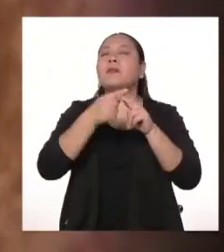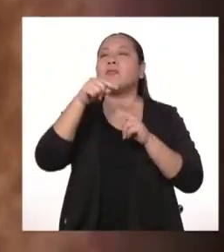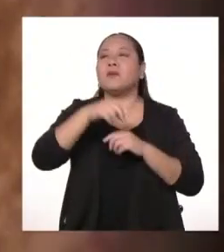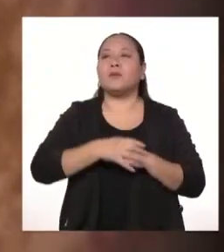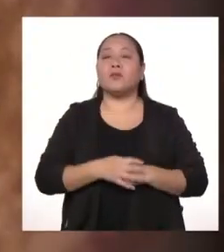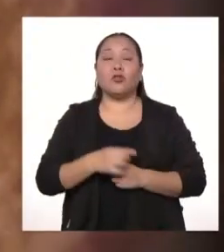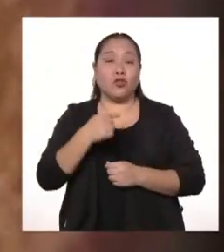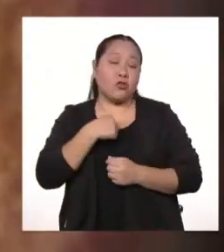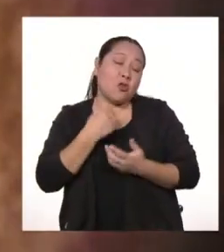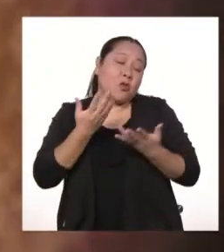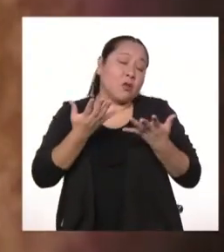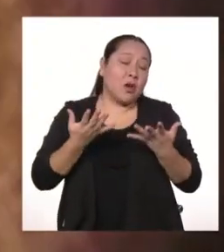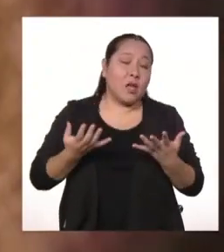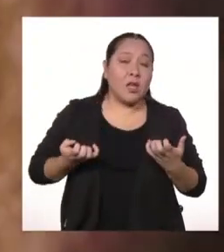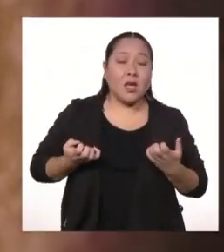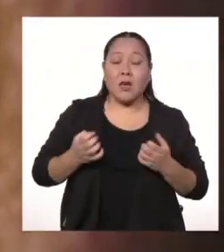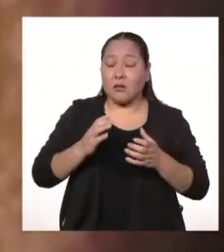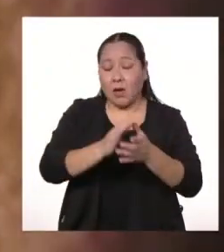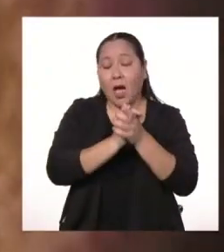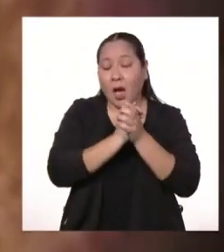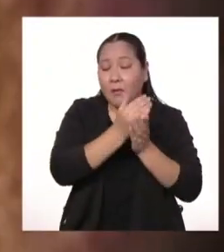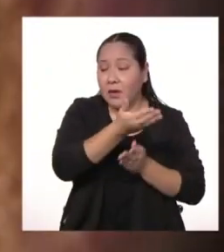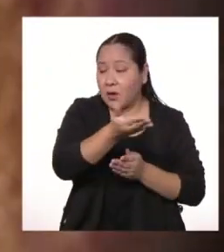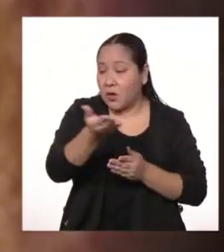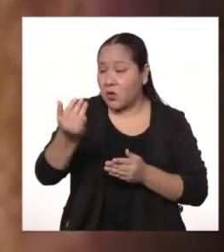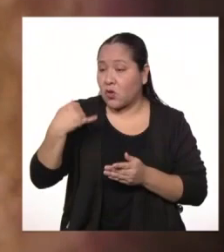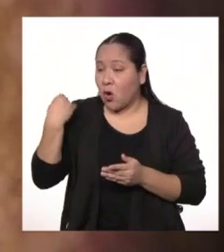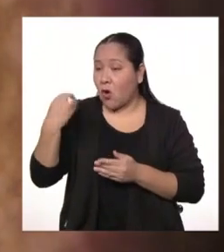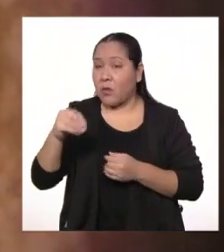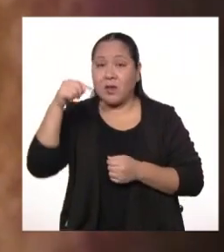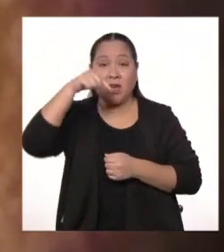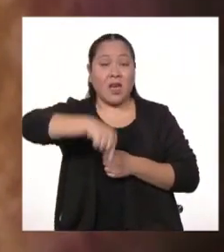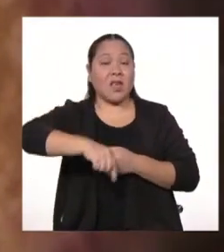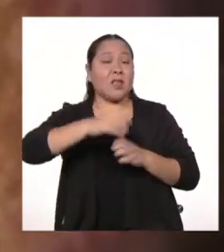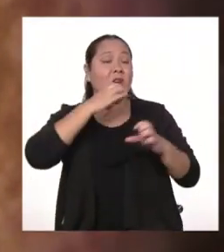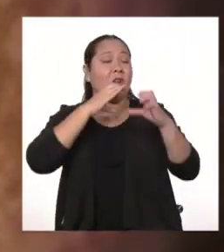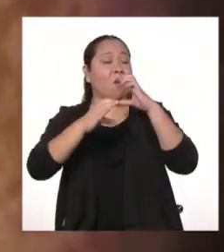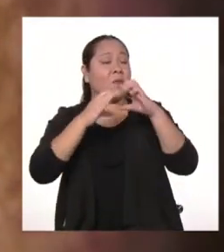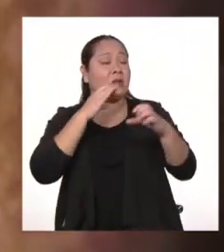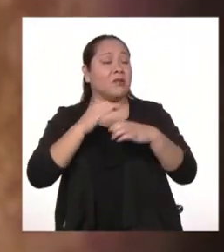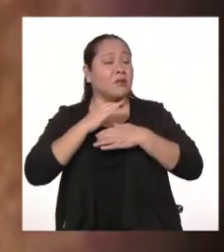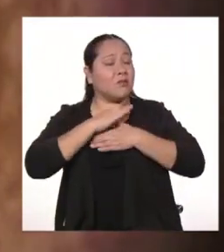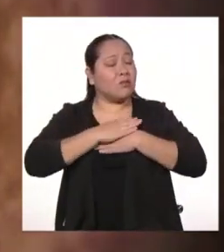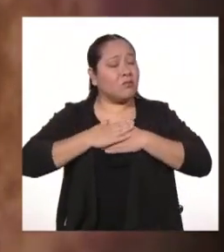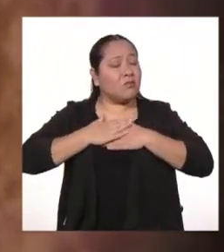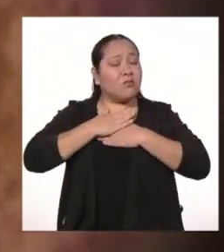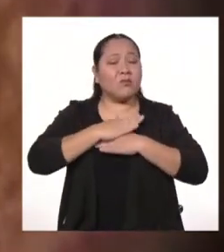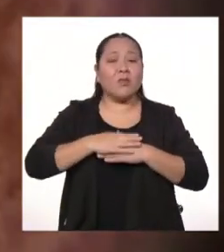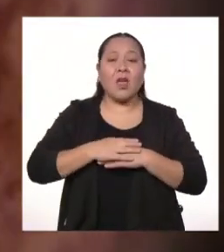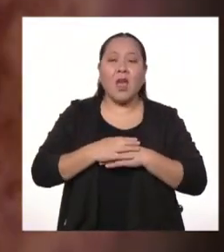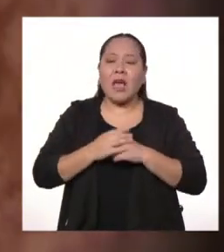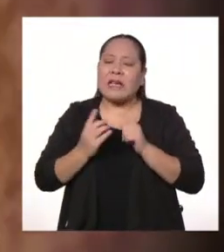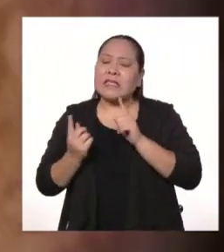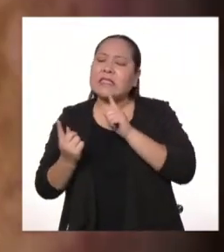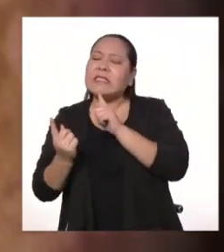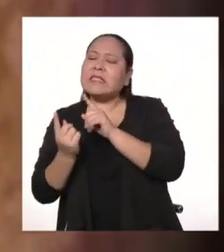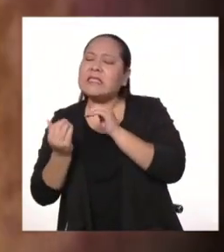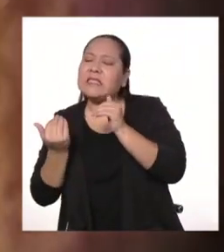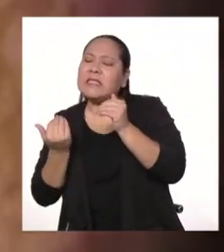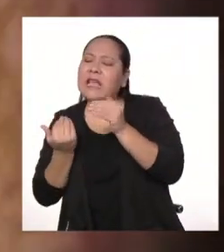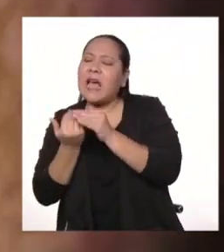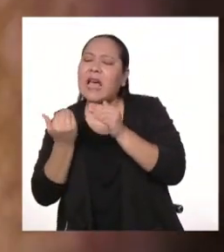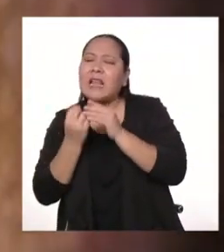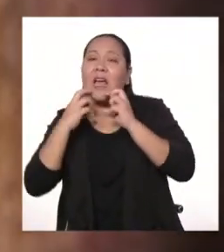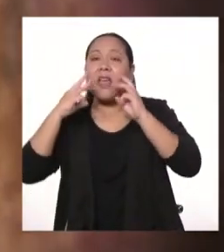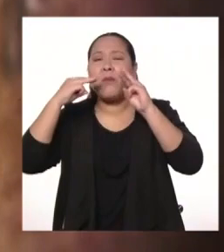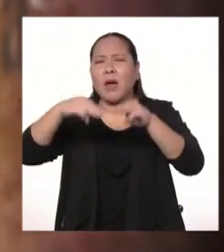yo habría querido, mis jóvenes amigos, que esta plática amable se realizara a la orilla del mar, bajo el cielo hondo